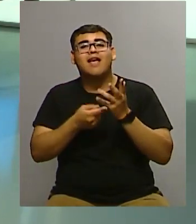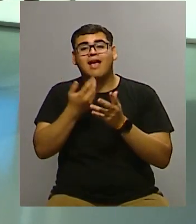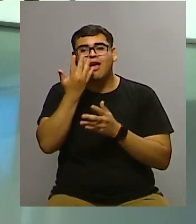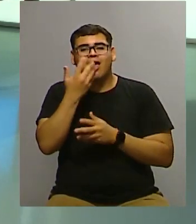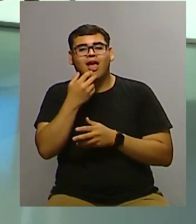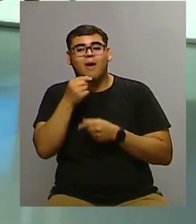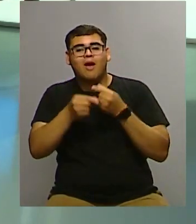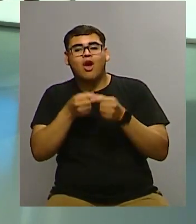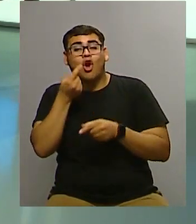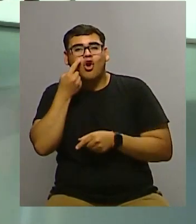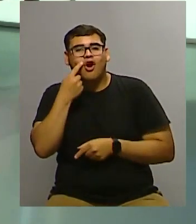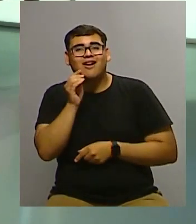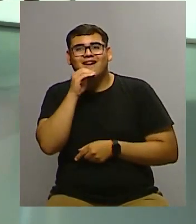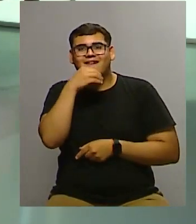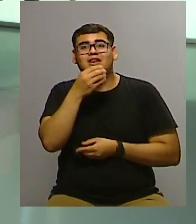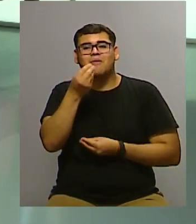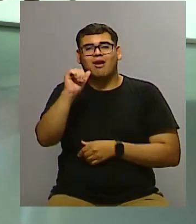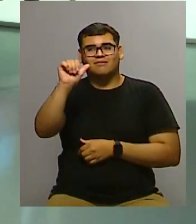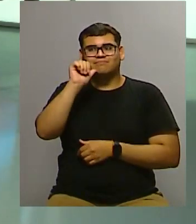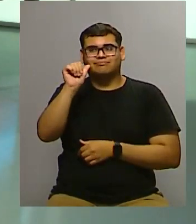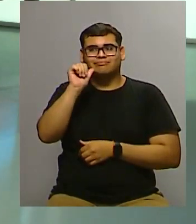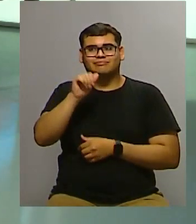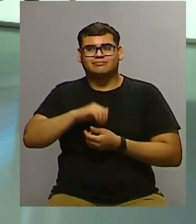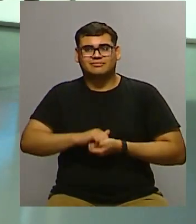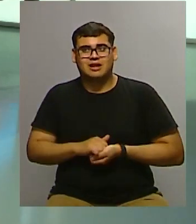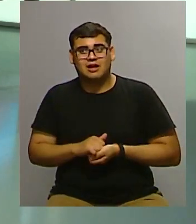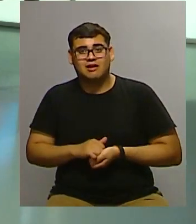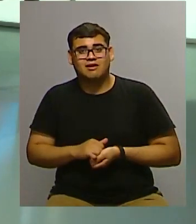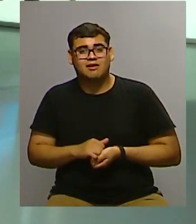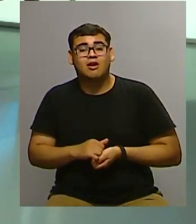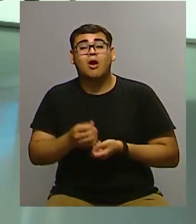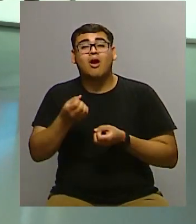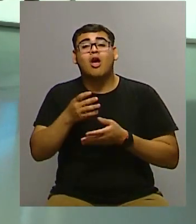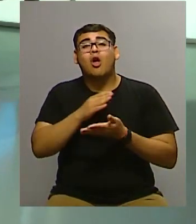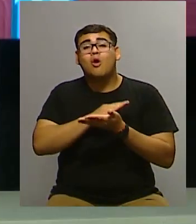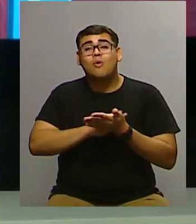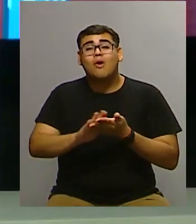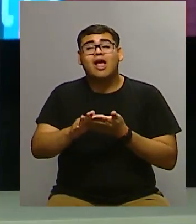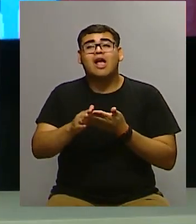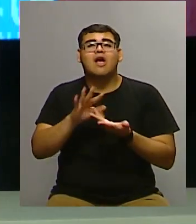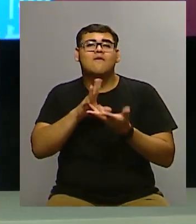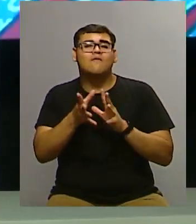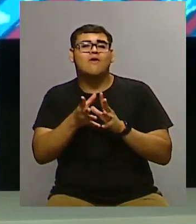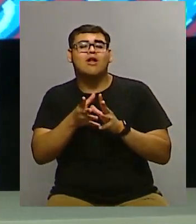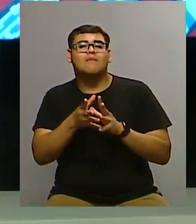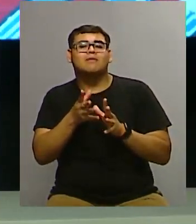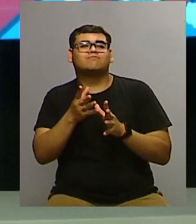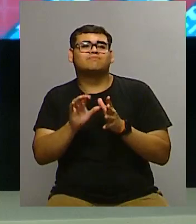consumo, porque no podemos quedarnos afuera de las nuevas tendencias de consumo. La industria, si bien es